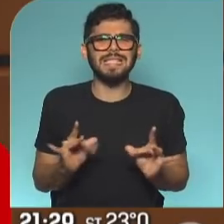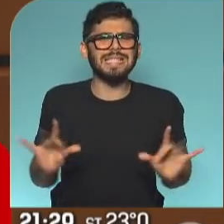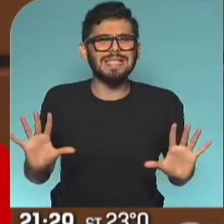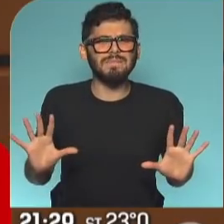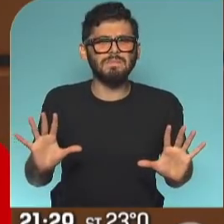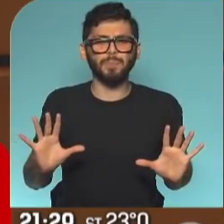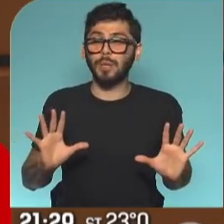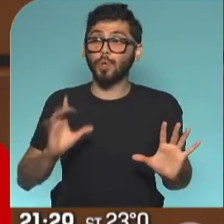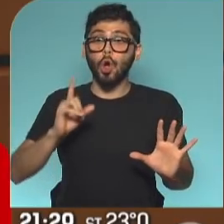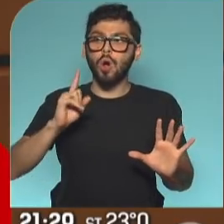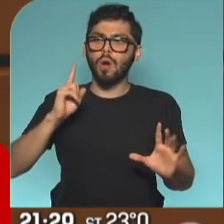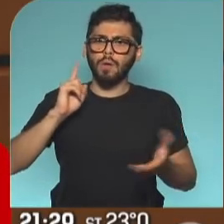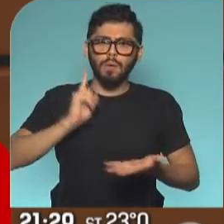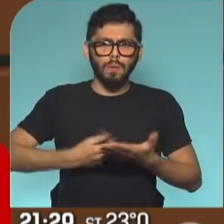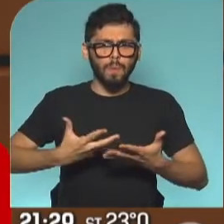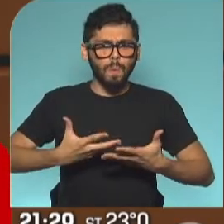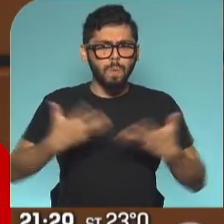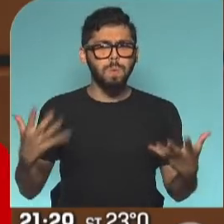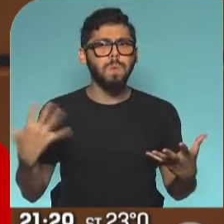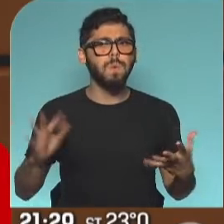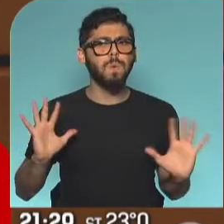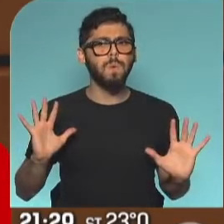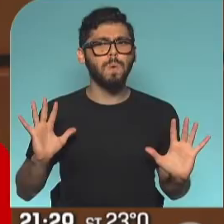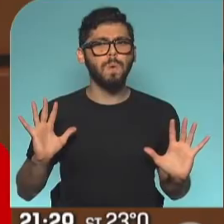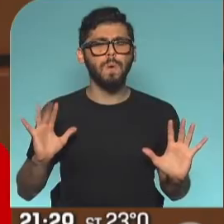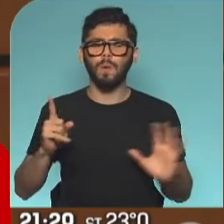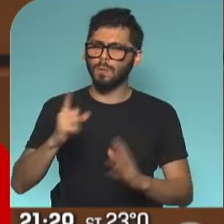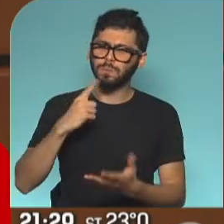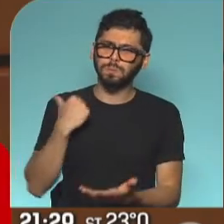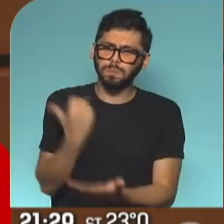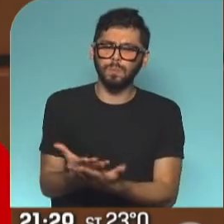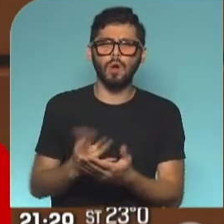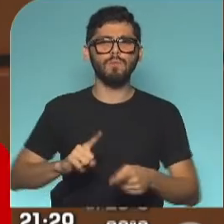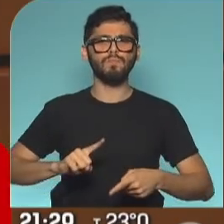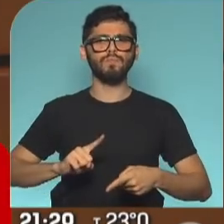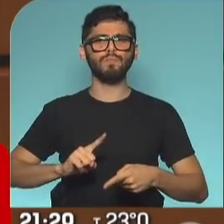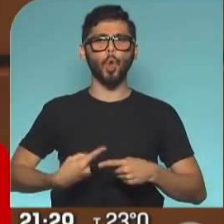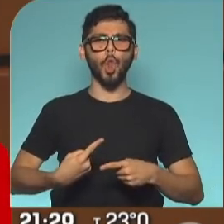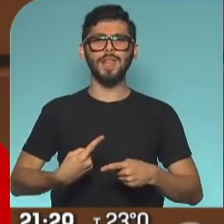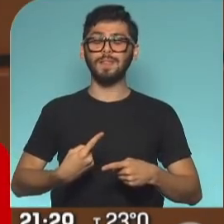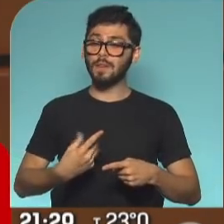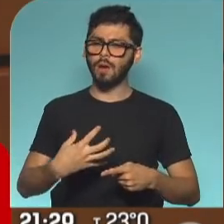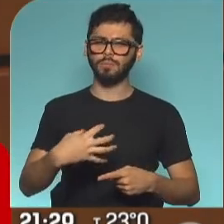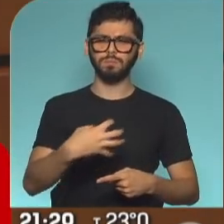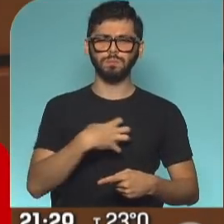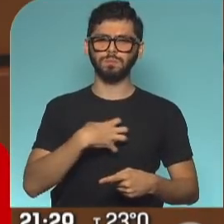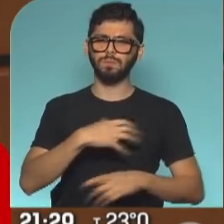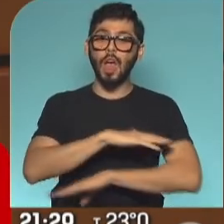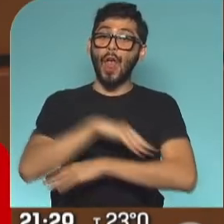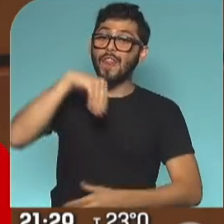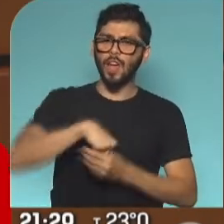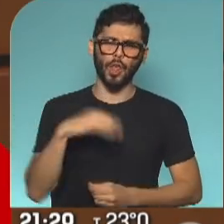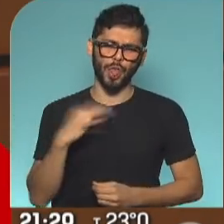Un hombre que proponía ponerle contenido moral a la política, convertir la ética de